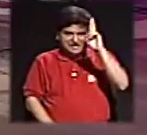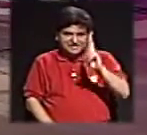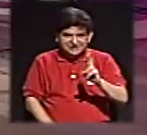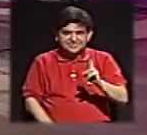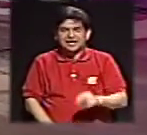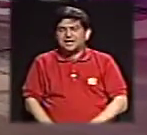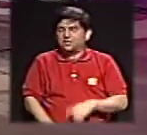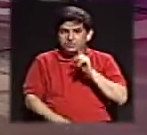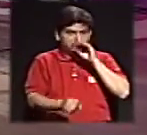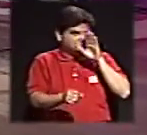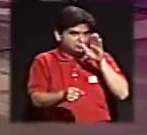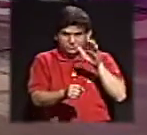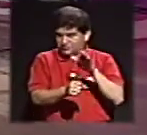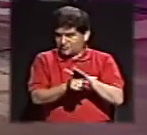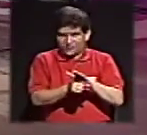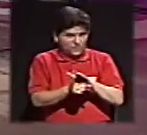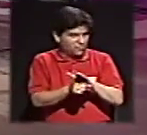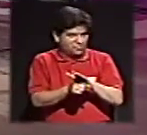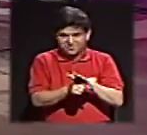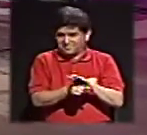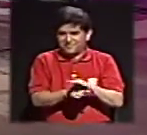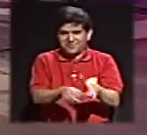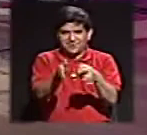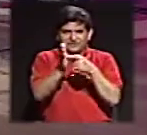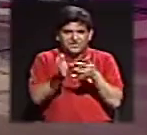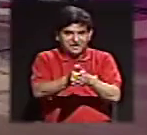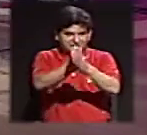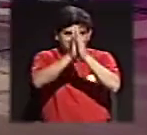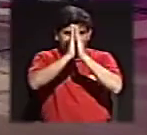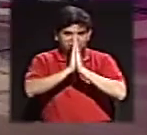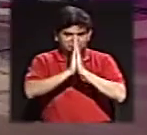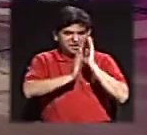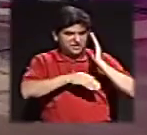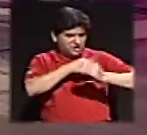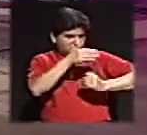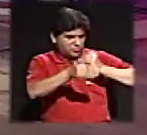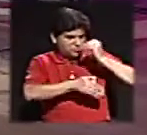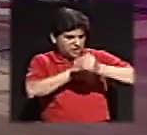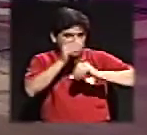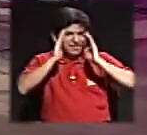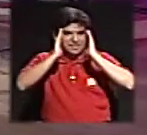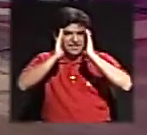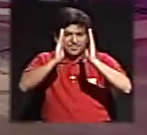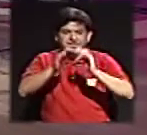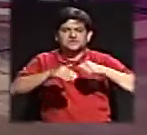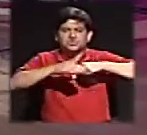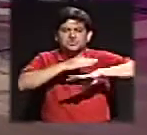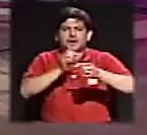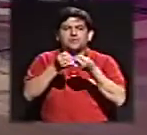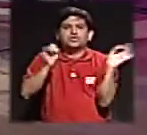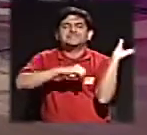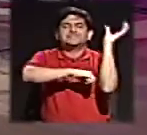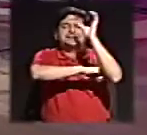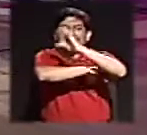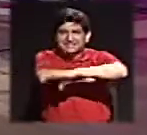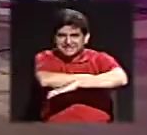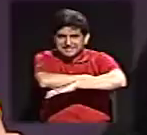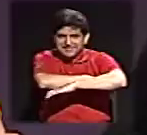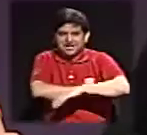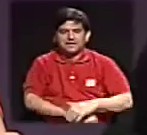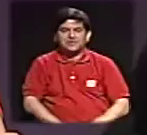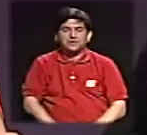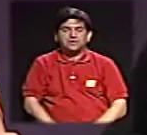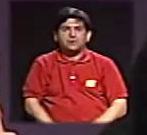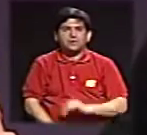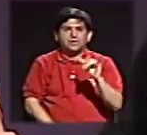un lado, no cumple con los requisitos solicitados, como el protocolo de atención para el aborto impune, y puesto